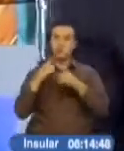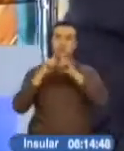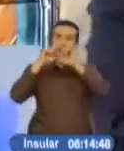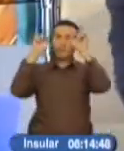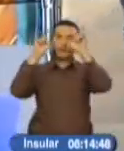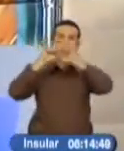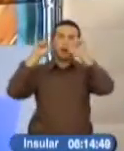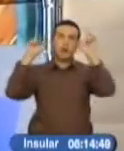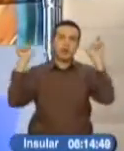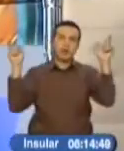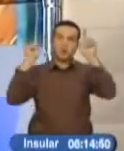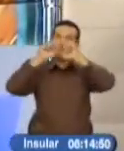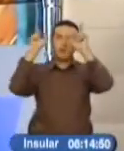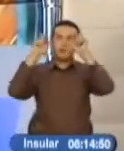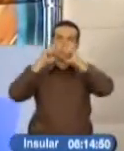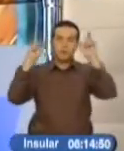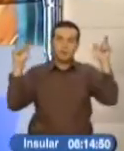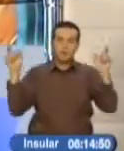grandes